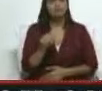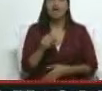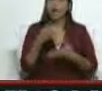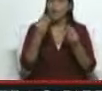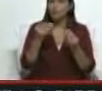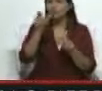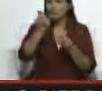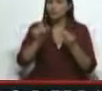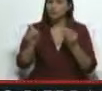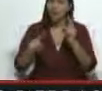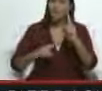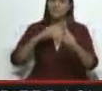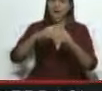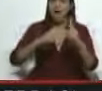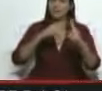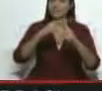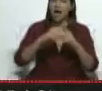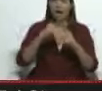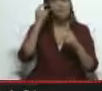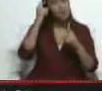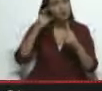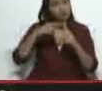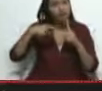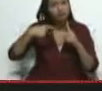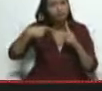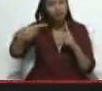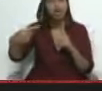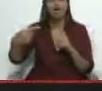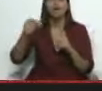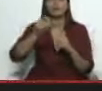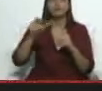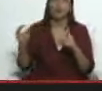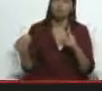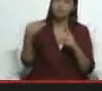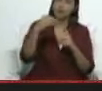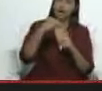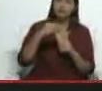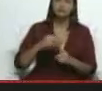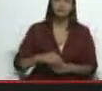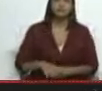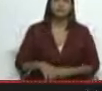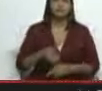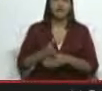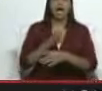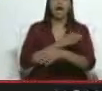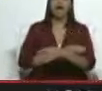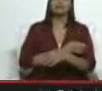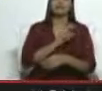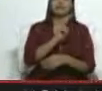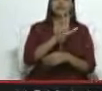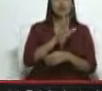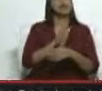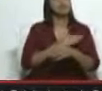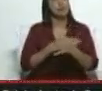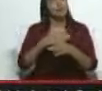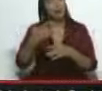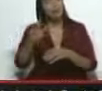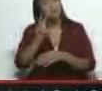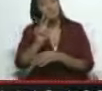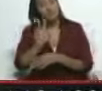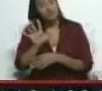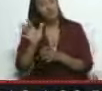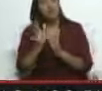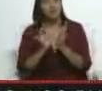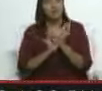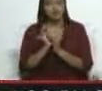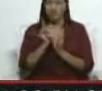sumar en los próximos días antes del 25 de marzo 1 antes del 20 de abril después pero tengan la absoluta